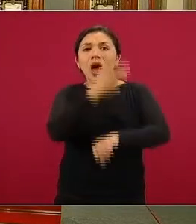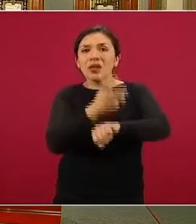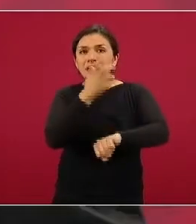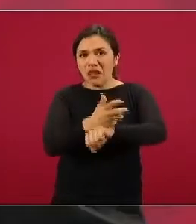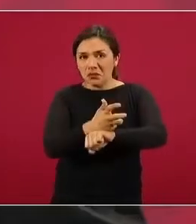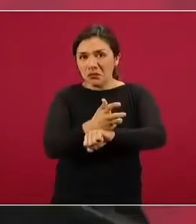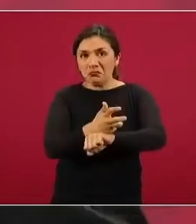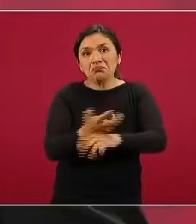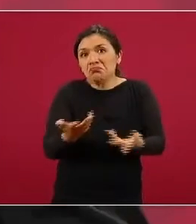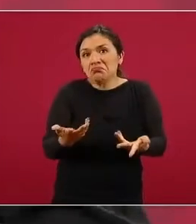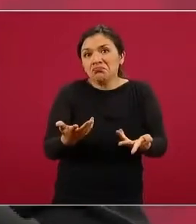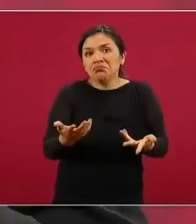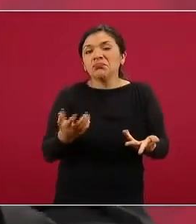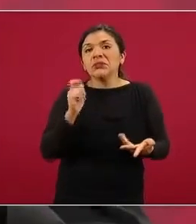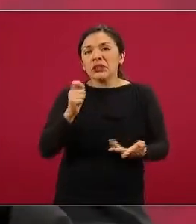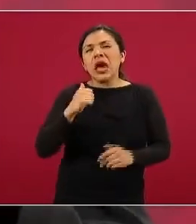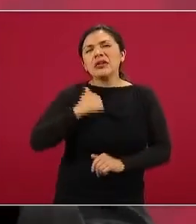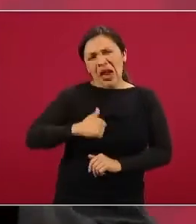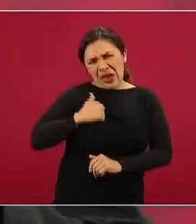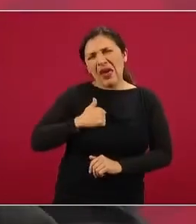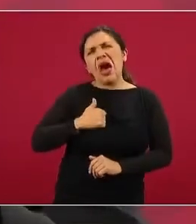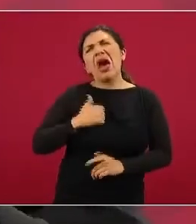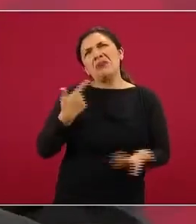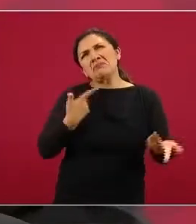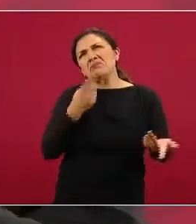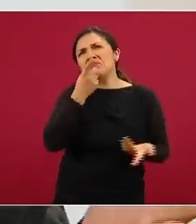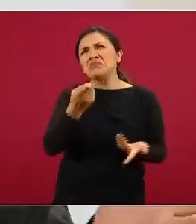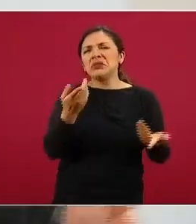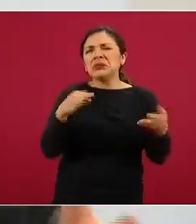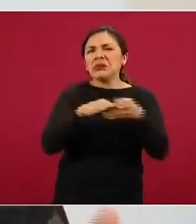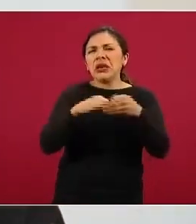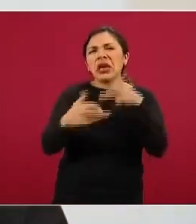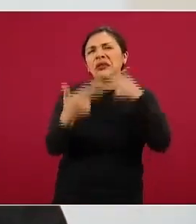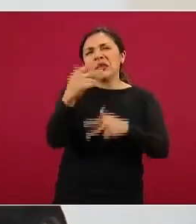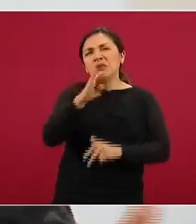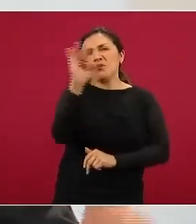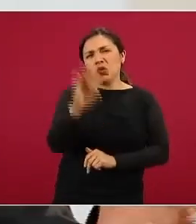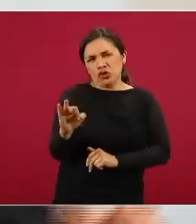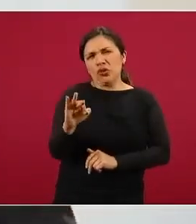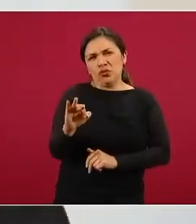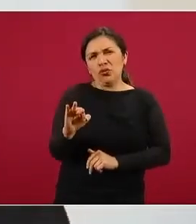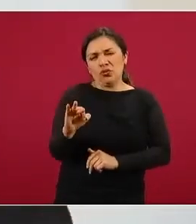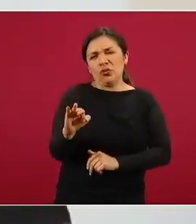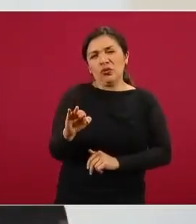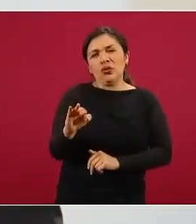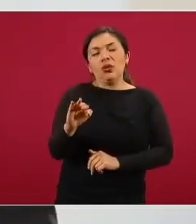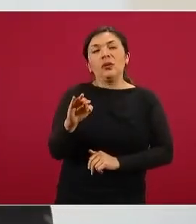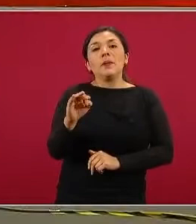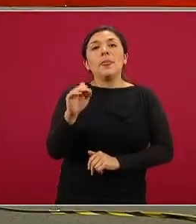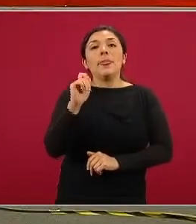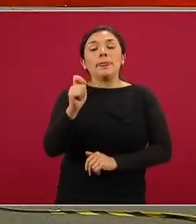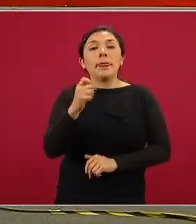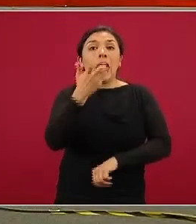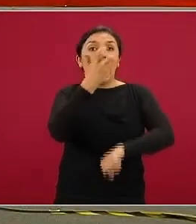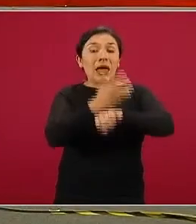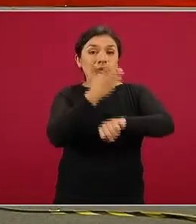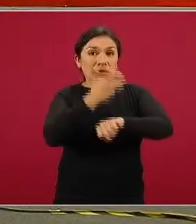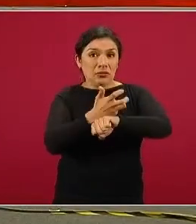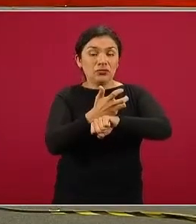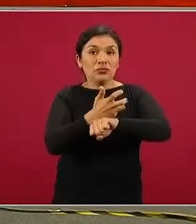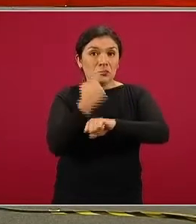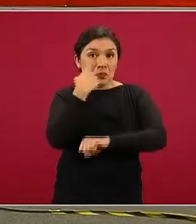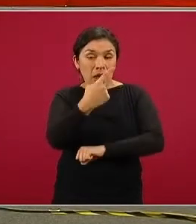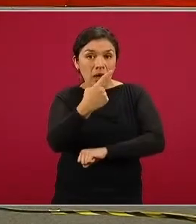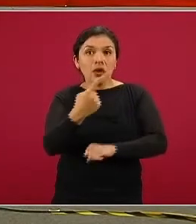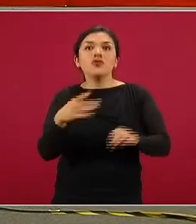estadounidense. El canadiense hablamos de 13% y la diferencia es 55% de Estados Unidos.